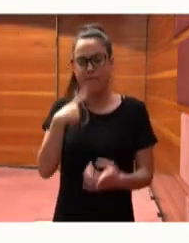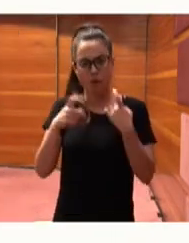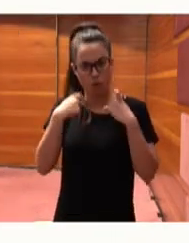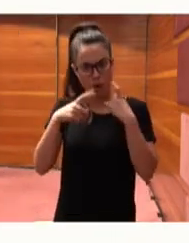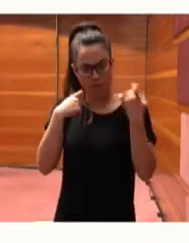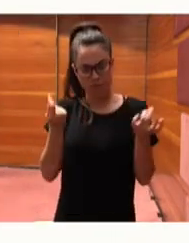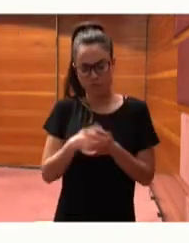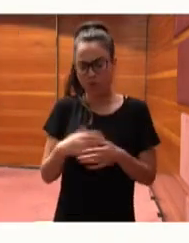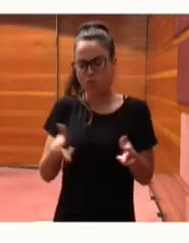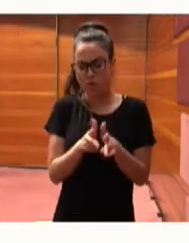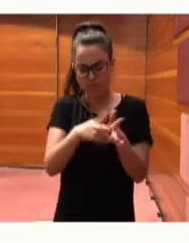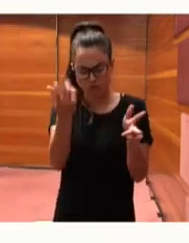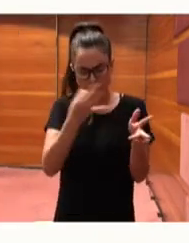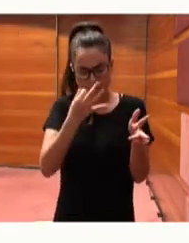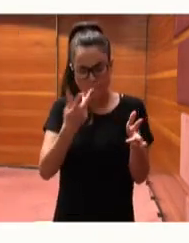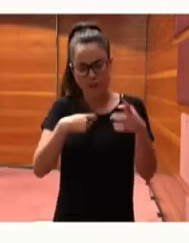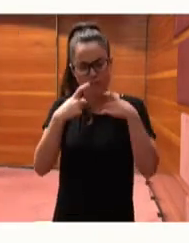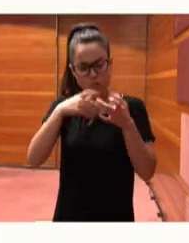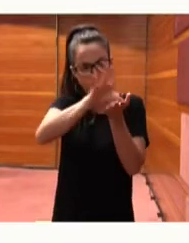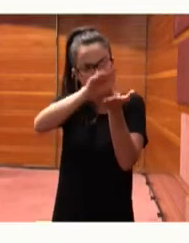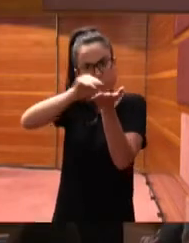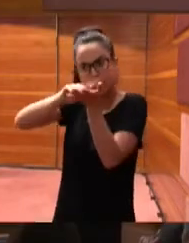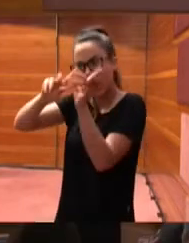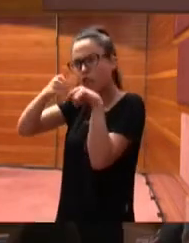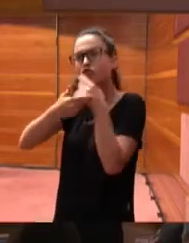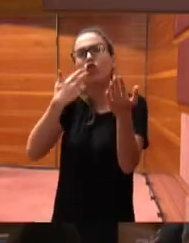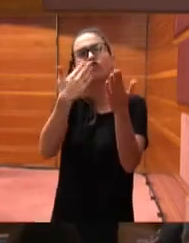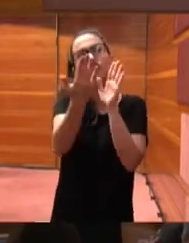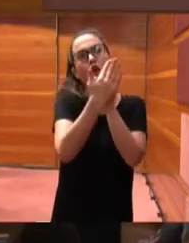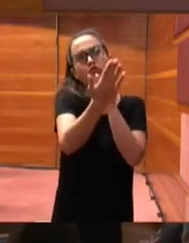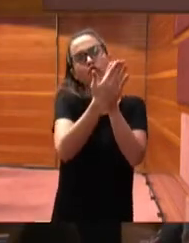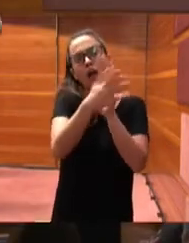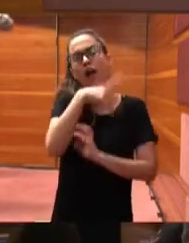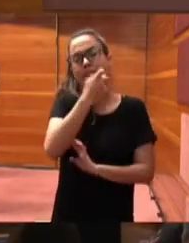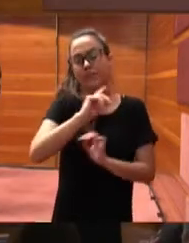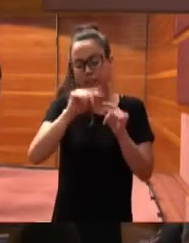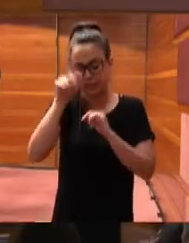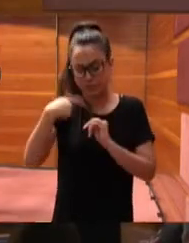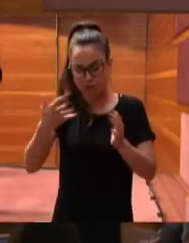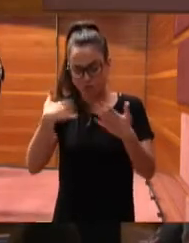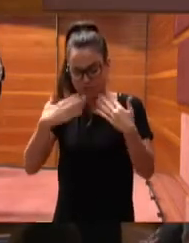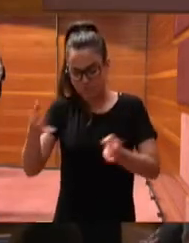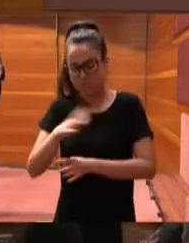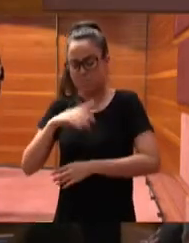tenían que estar informados, se les podía consultar y por último ya llegábamos a la delegación. Vale.